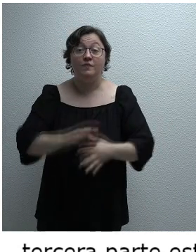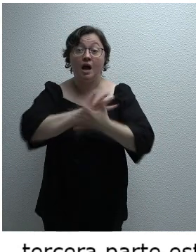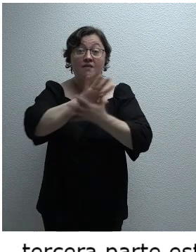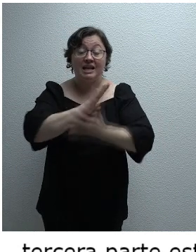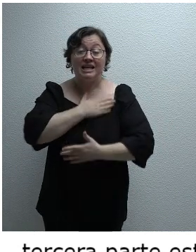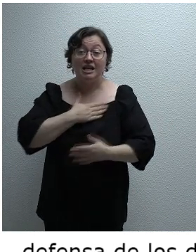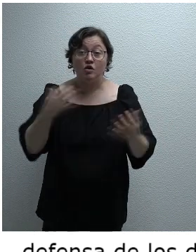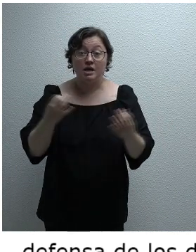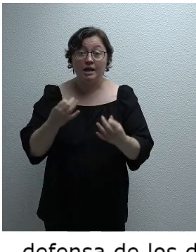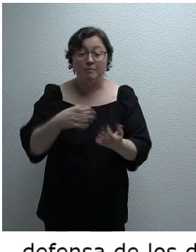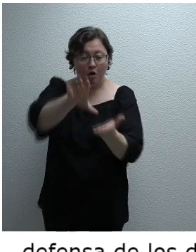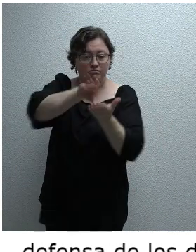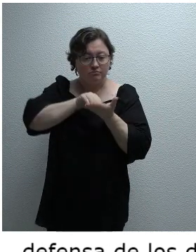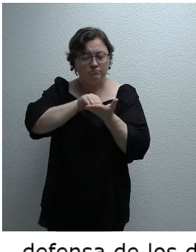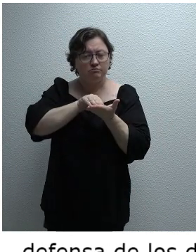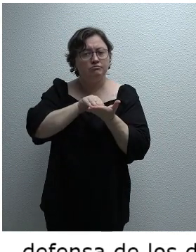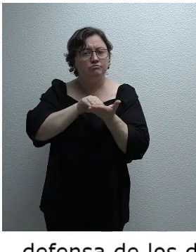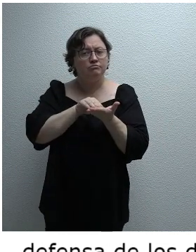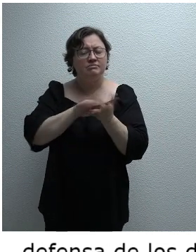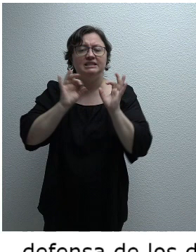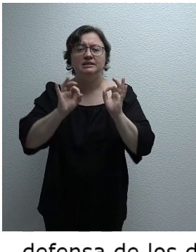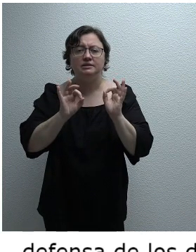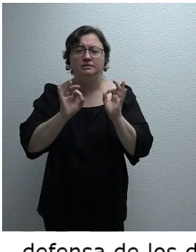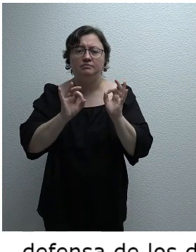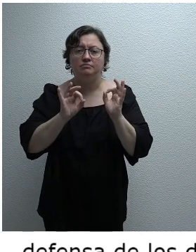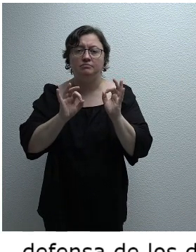Quiero primero recoger la importancia